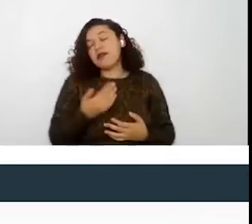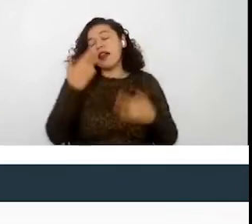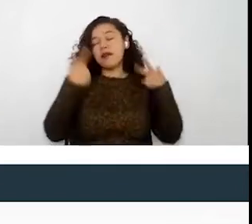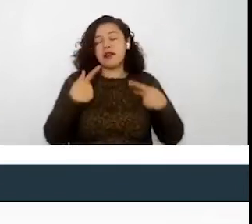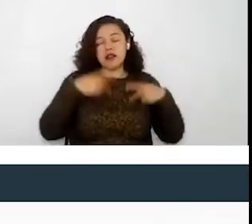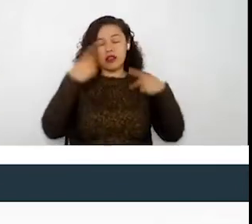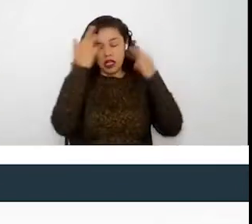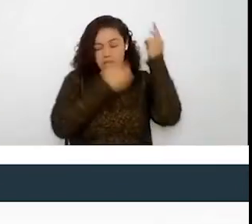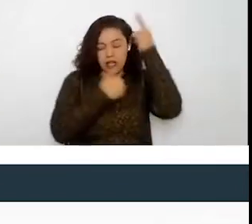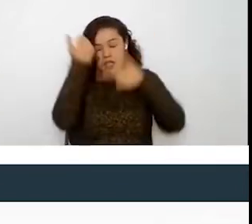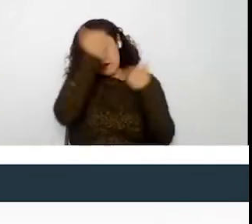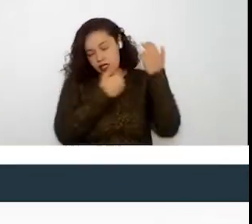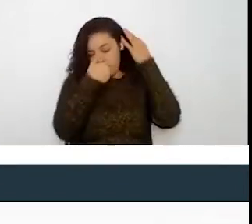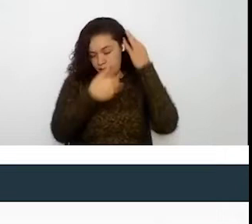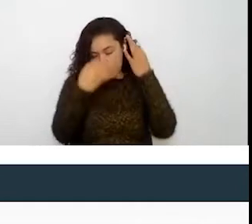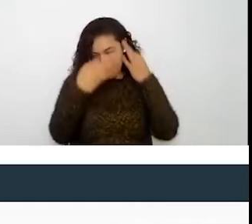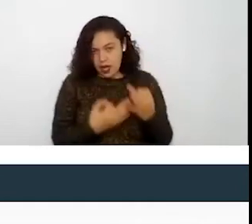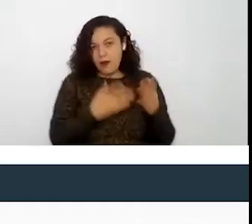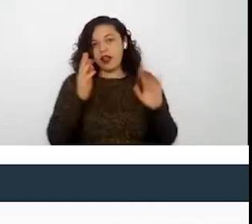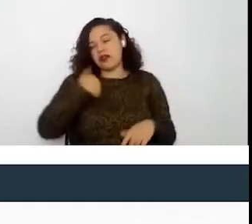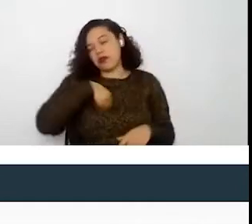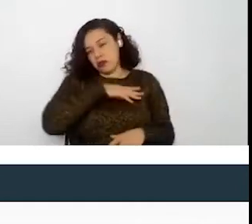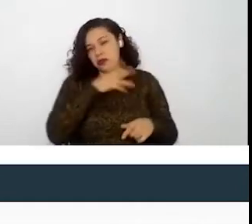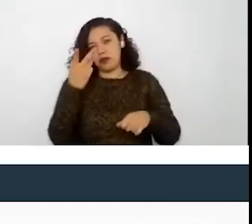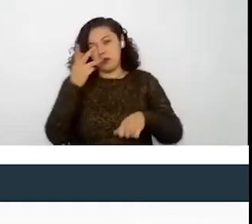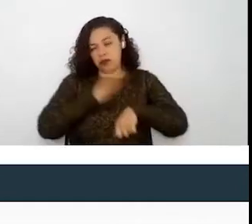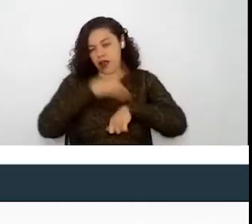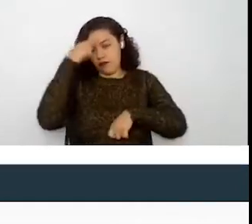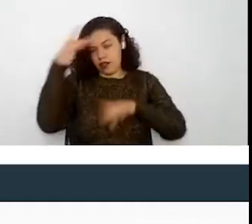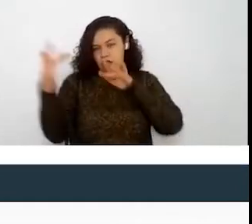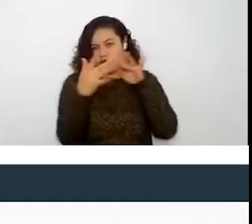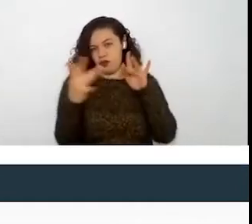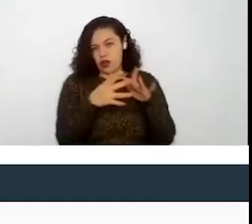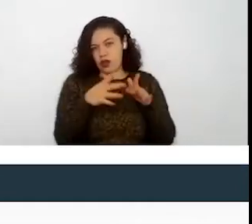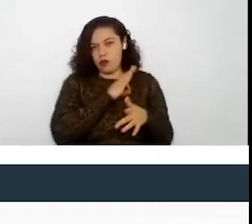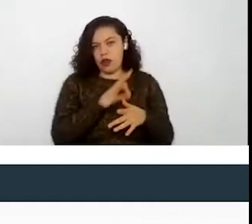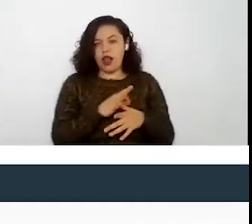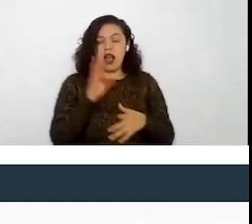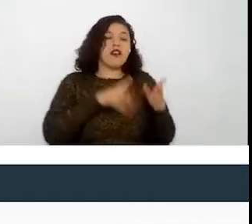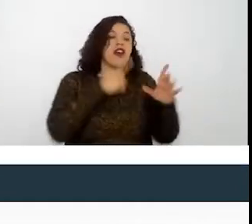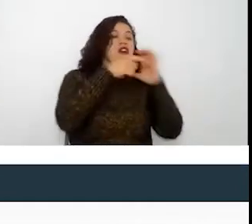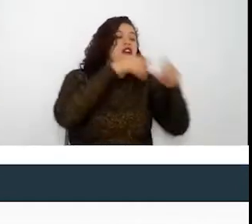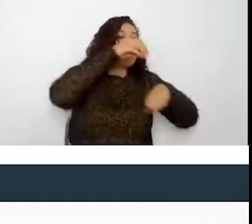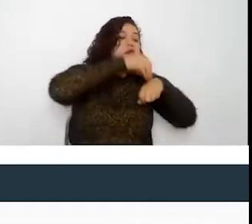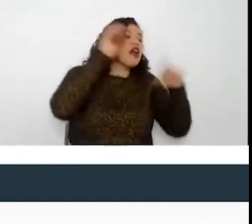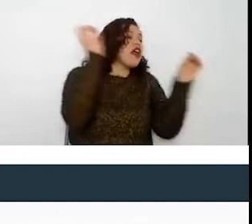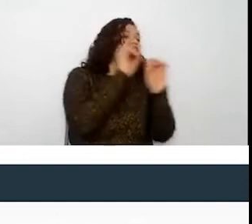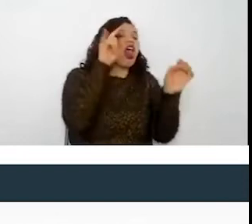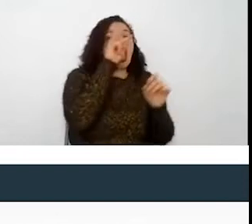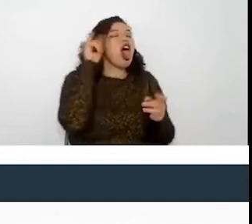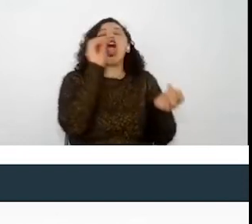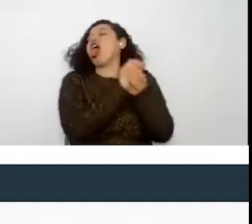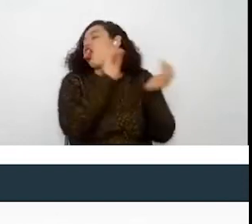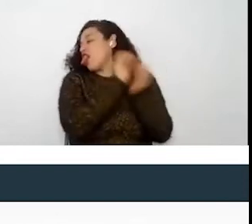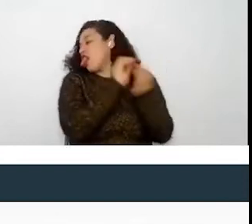o alguien de la institución porque nos para fácil contacto ya que nos ha tocado que señalan correos que no que no luego no